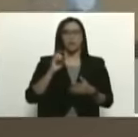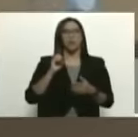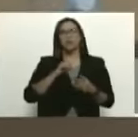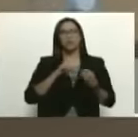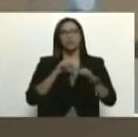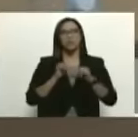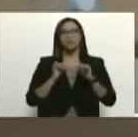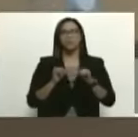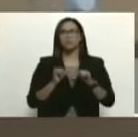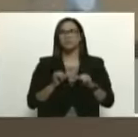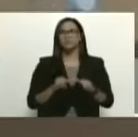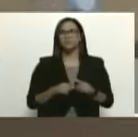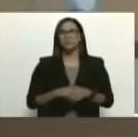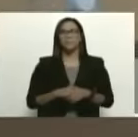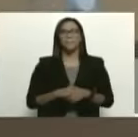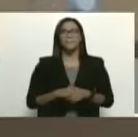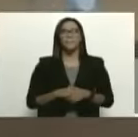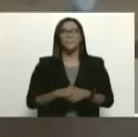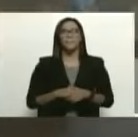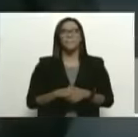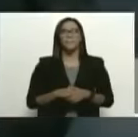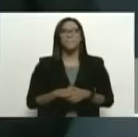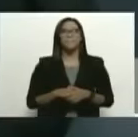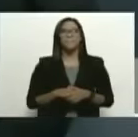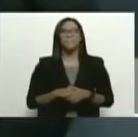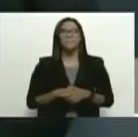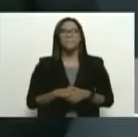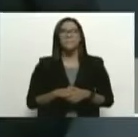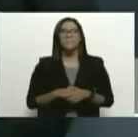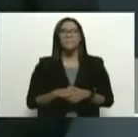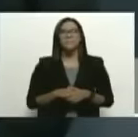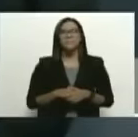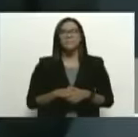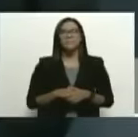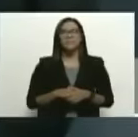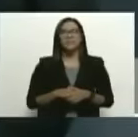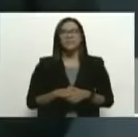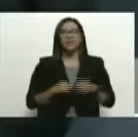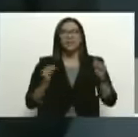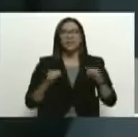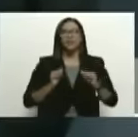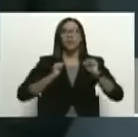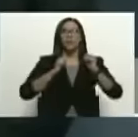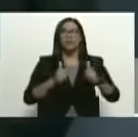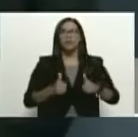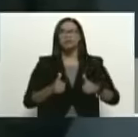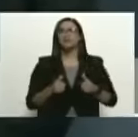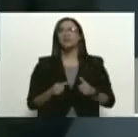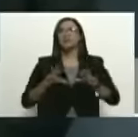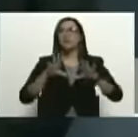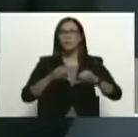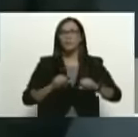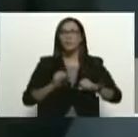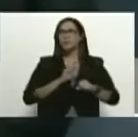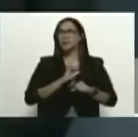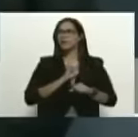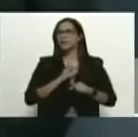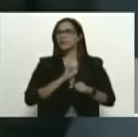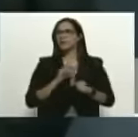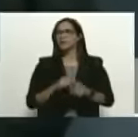cuando el Reino Unido de 1840 comenzó a despojar, a apropiarse por la vía de la